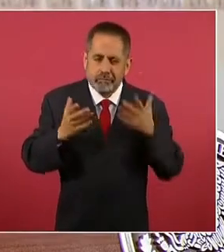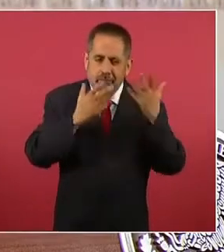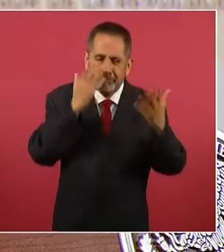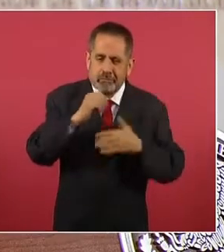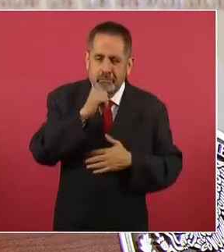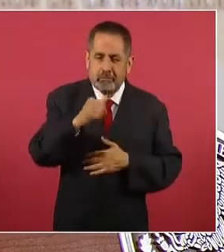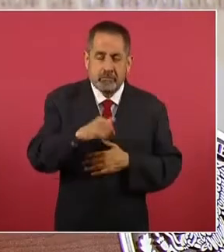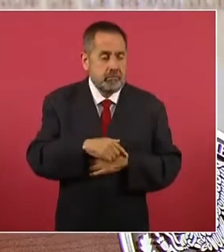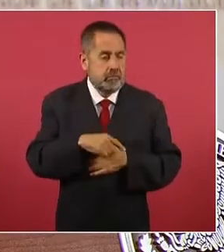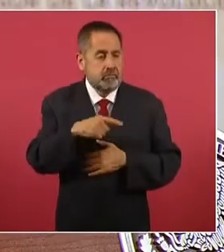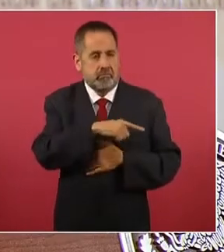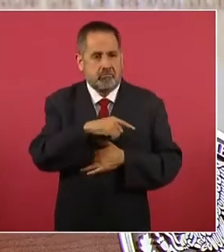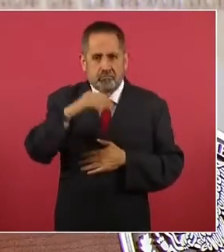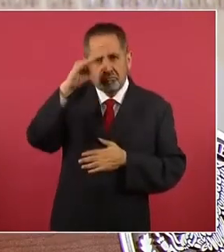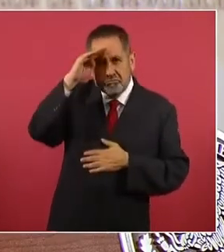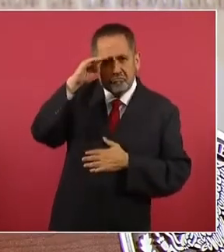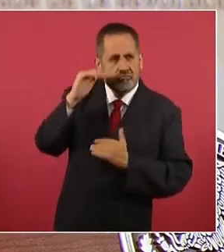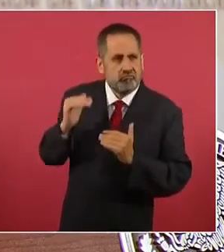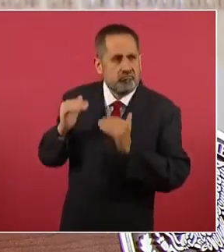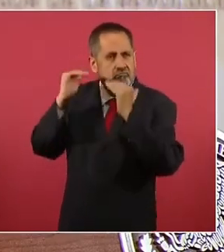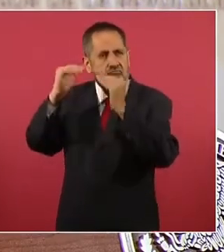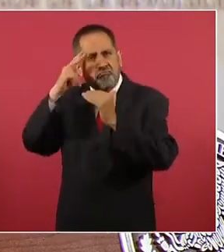la soberanía,